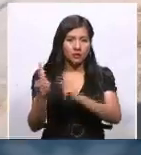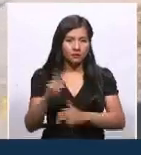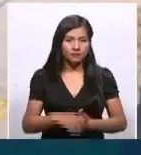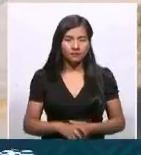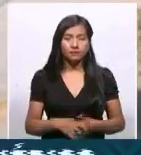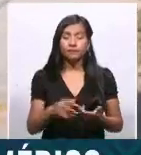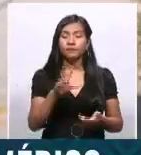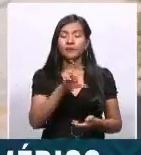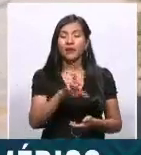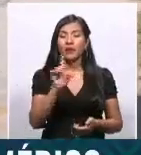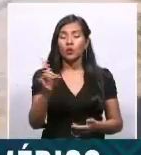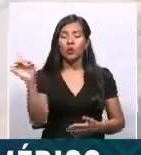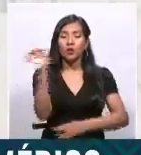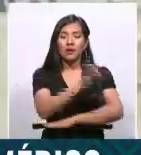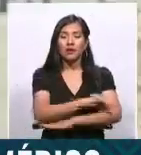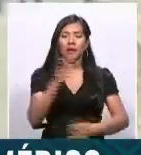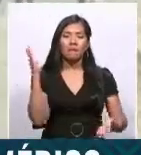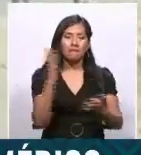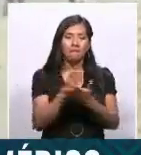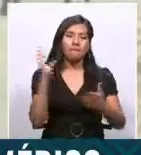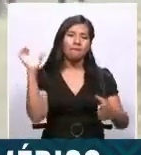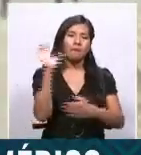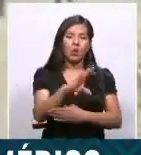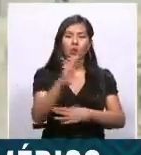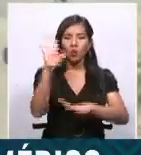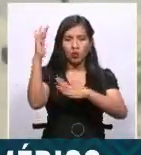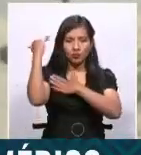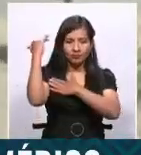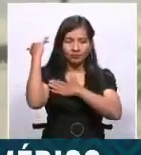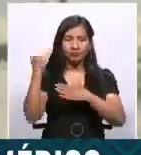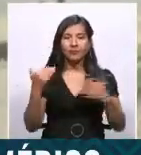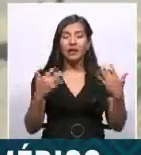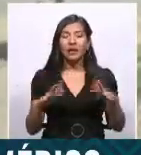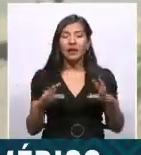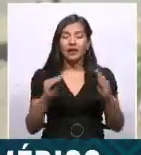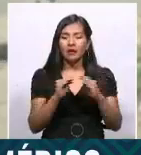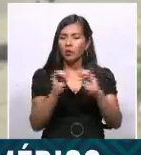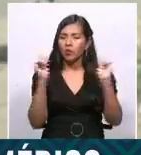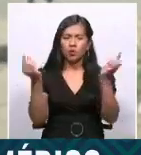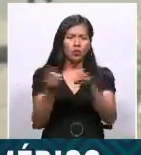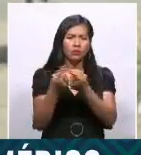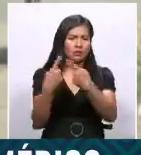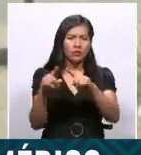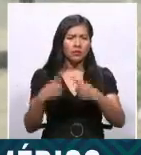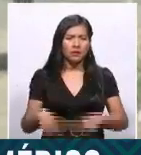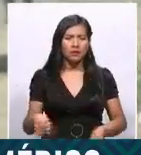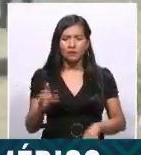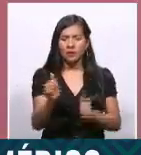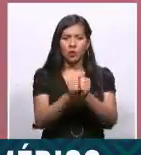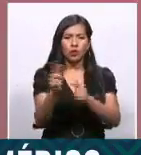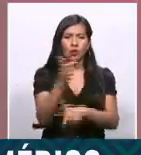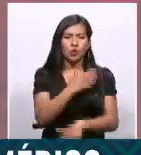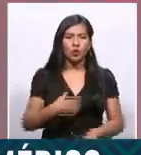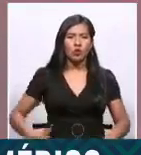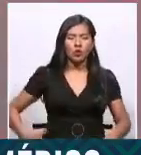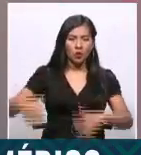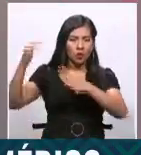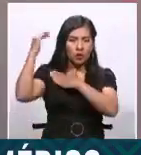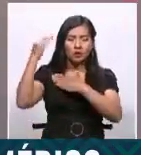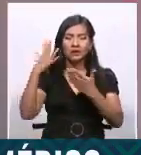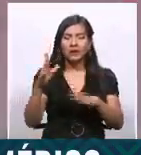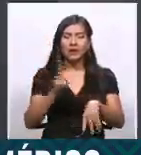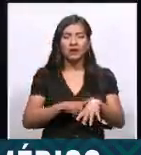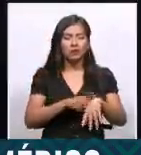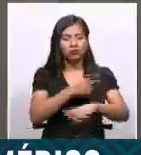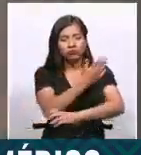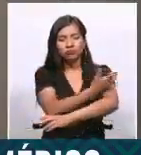días de un paro forzoso en el departamento de Santa Cruz, el cual es impulsado por grupos del Comité Cívico y la Gobernación de Santa Cruz. Durante este tiempo se